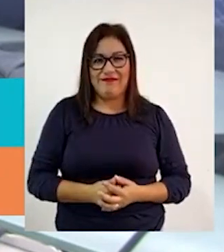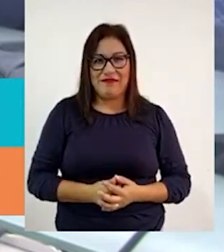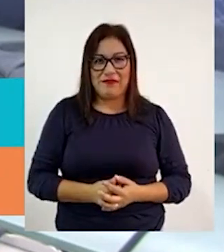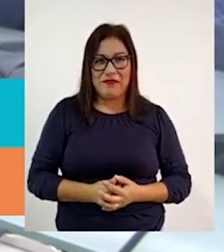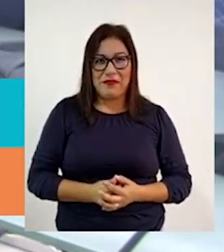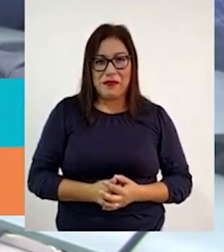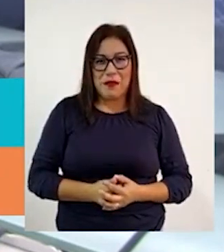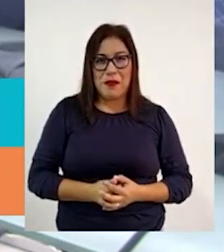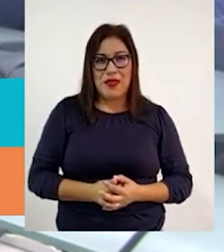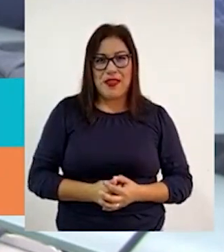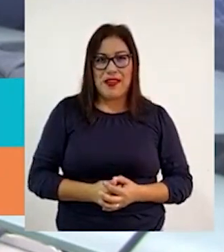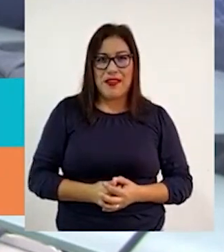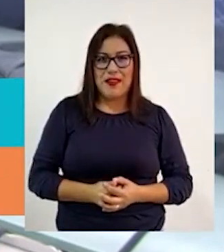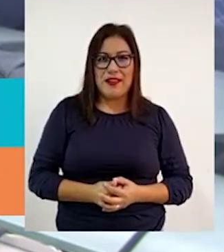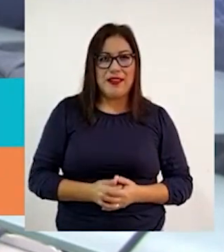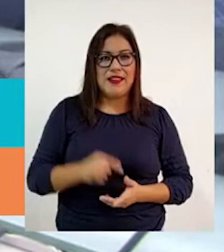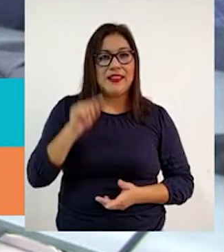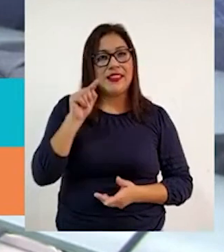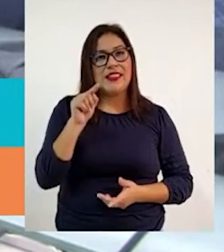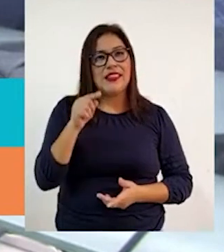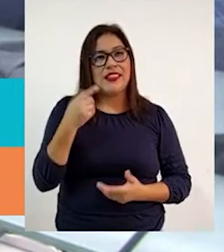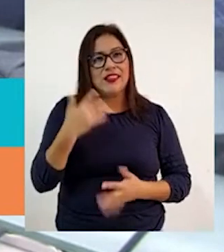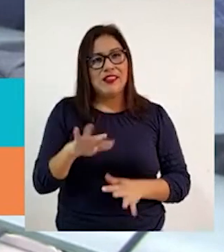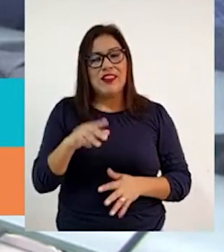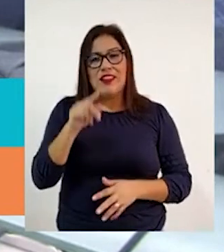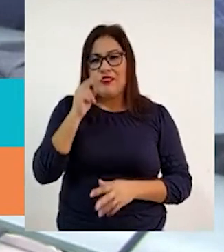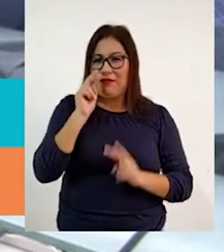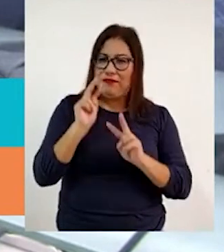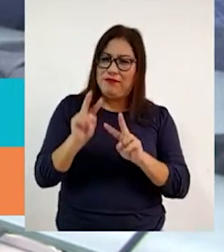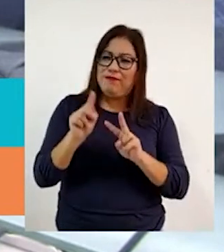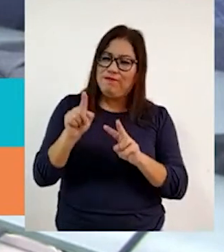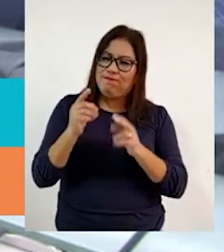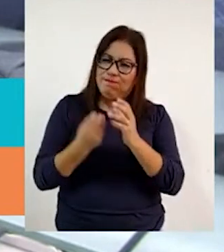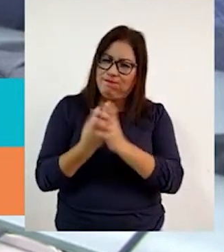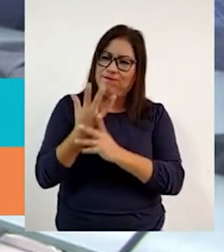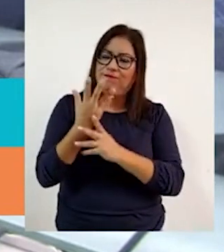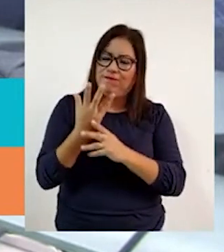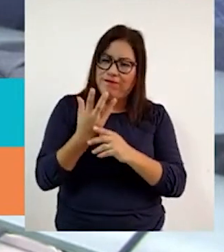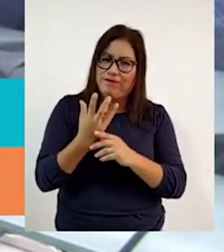Es que creció con el siglo,